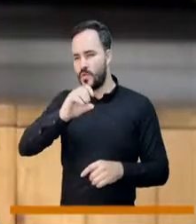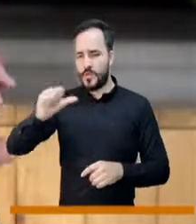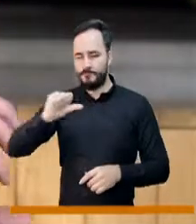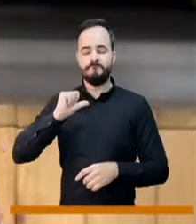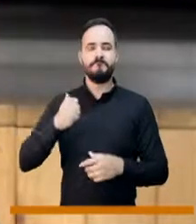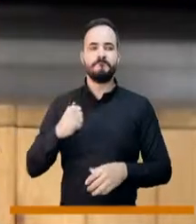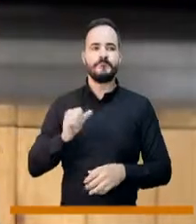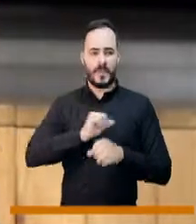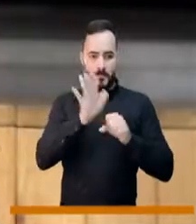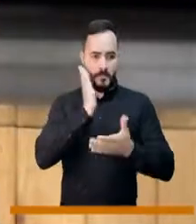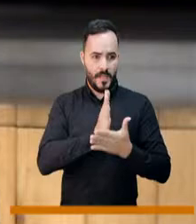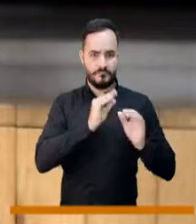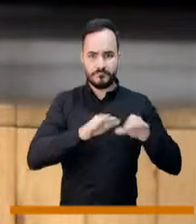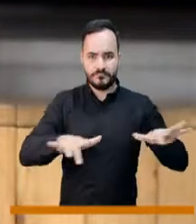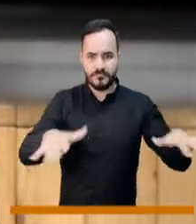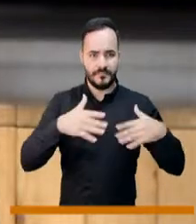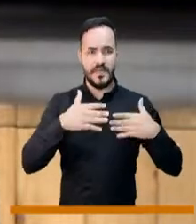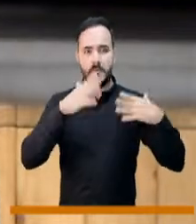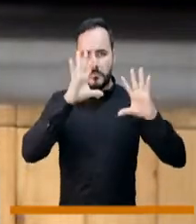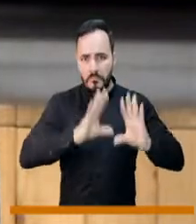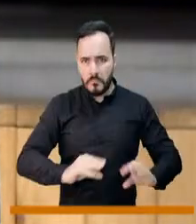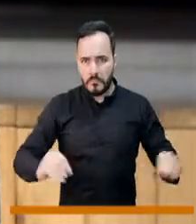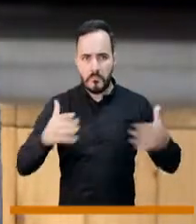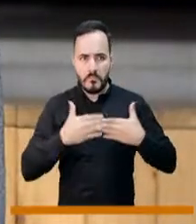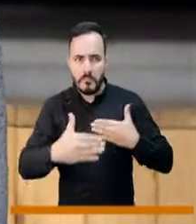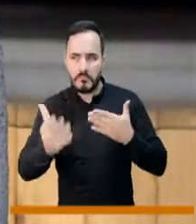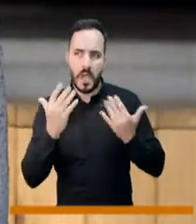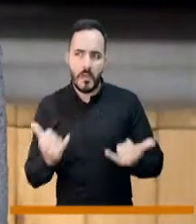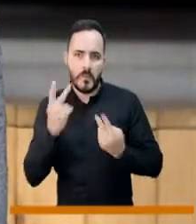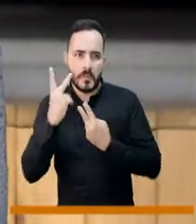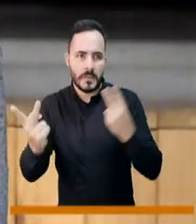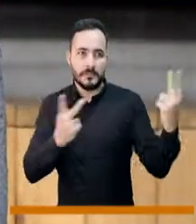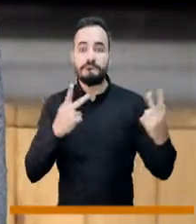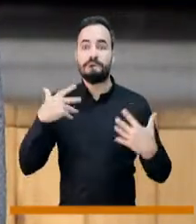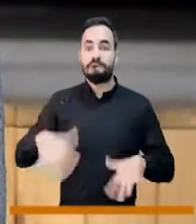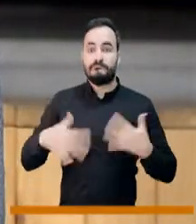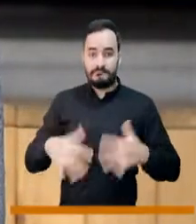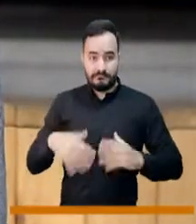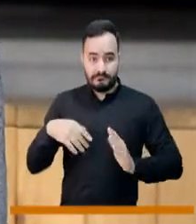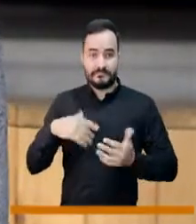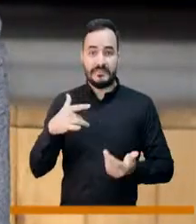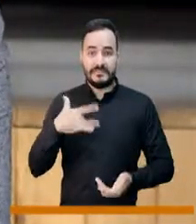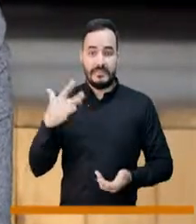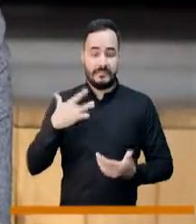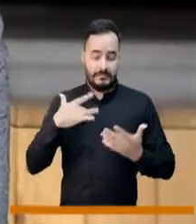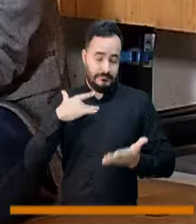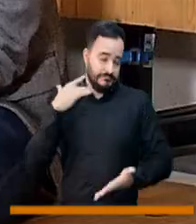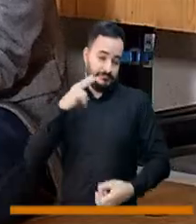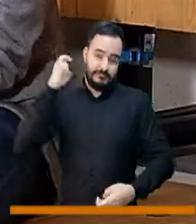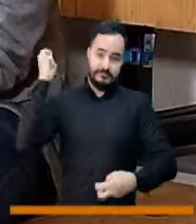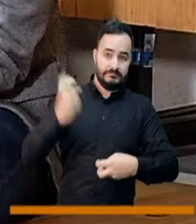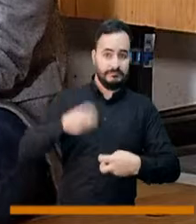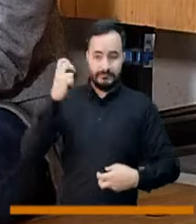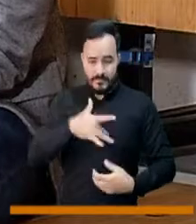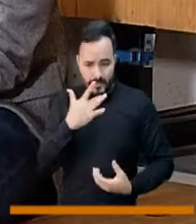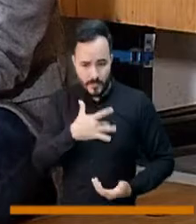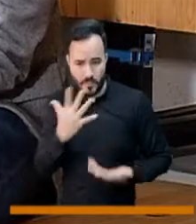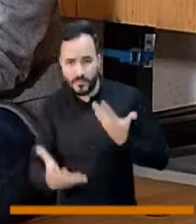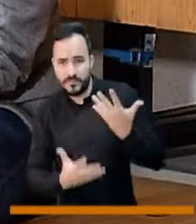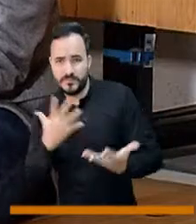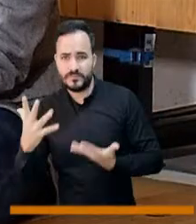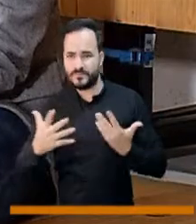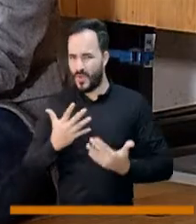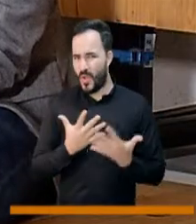pandemia, de todos los retos que ha traído el siglo XXI, han vivido también unas crisis emocionales difíciles propias del